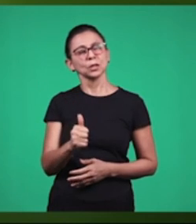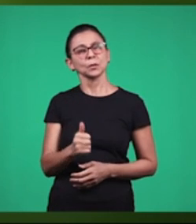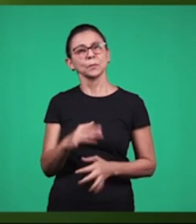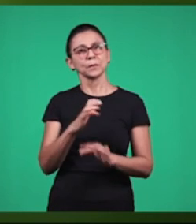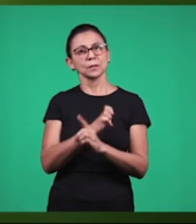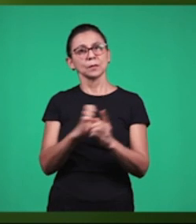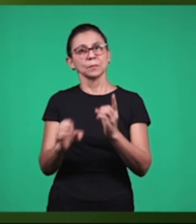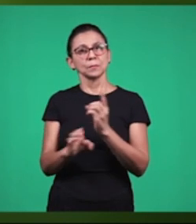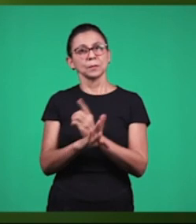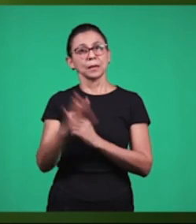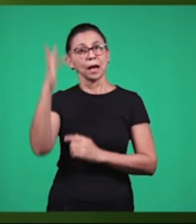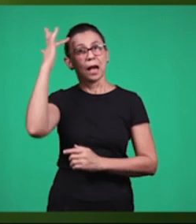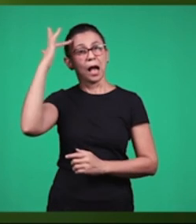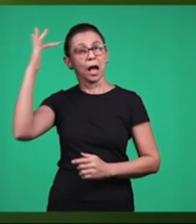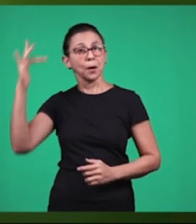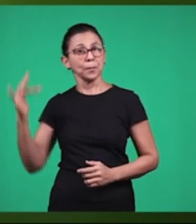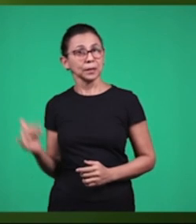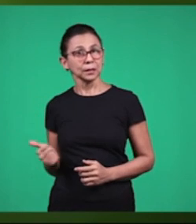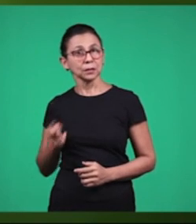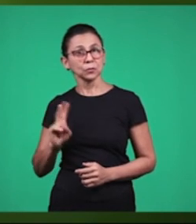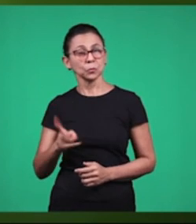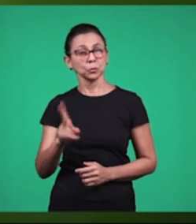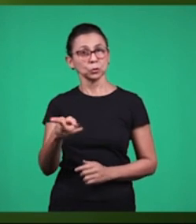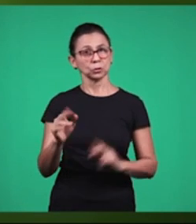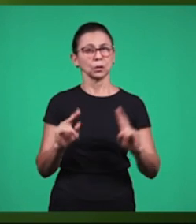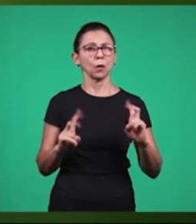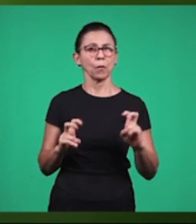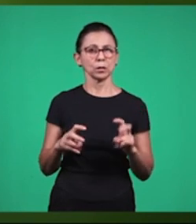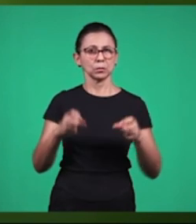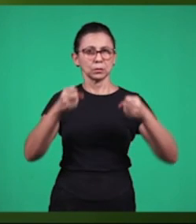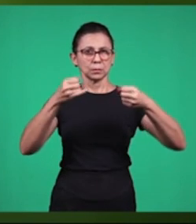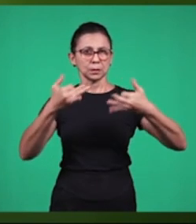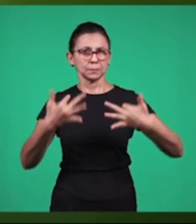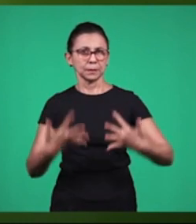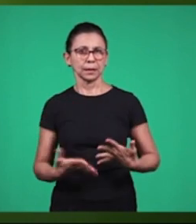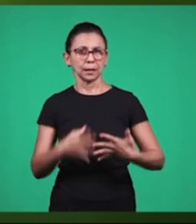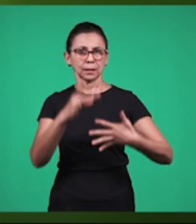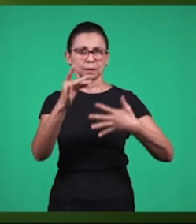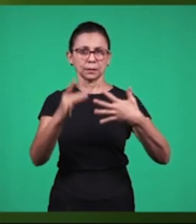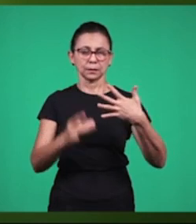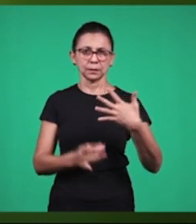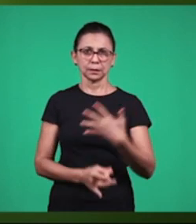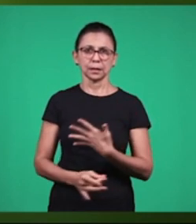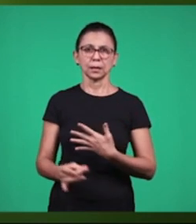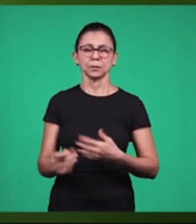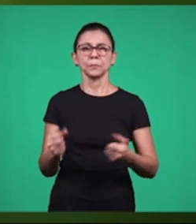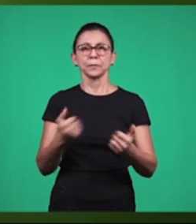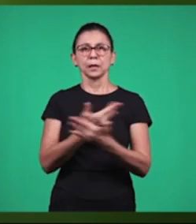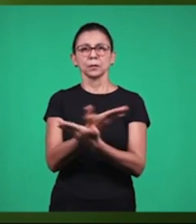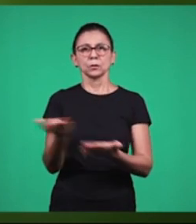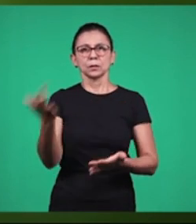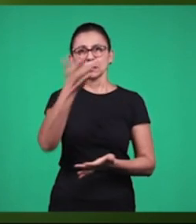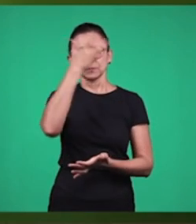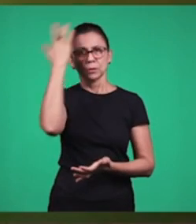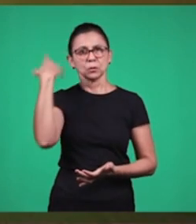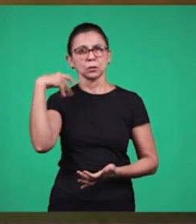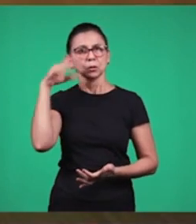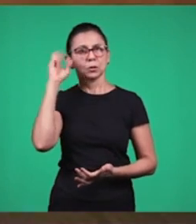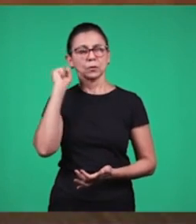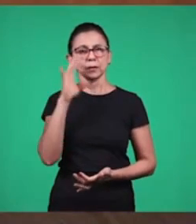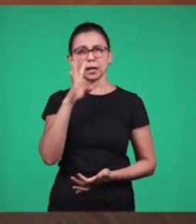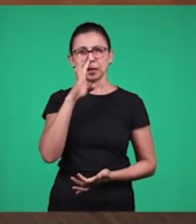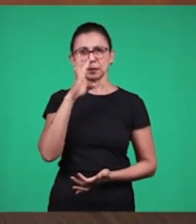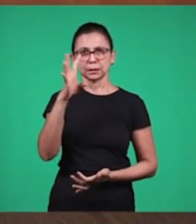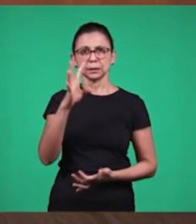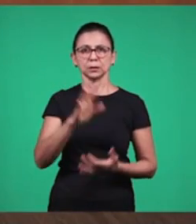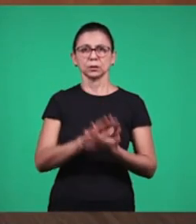Bíblica Dominical vamos a agregar un poco esto. Para todos los que nos oyen, conectados con